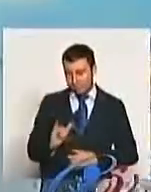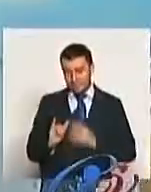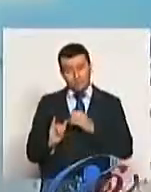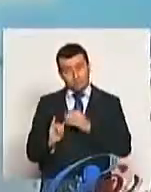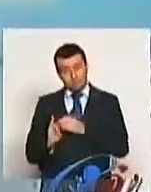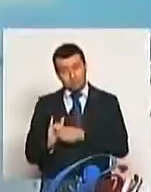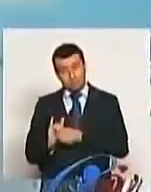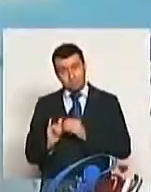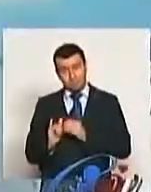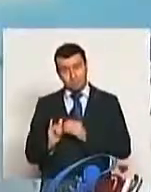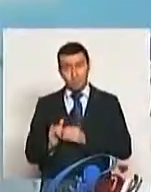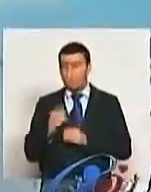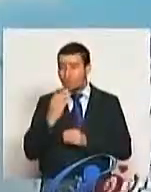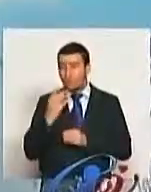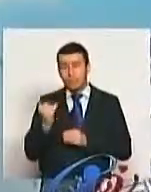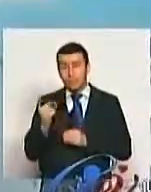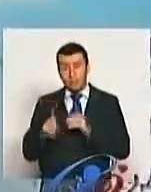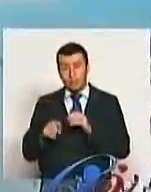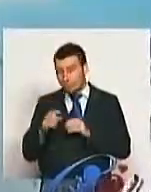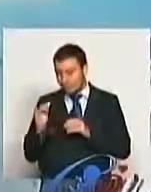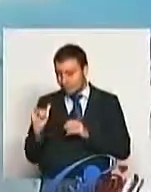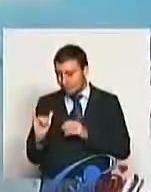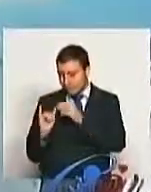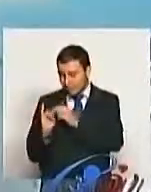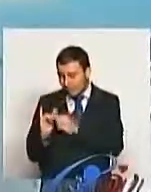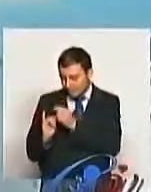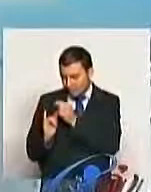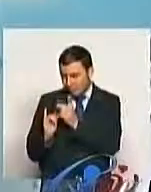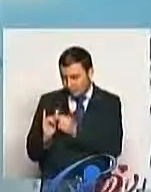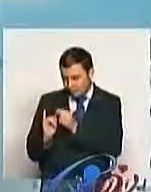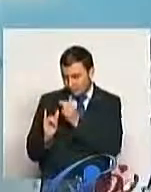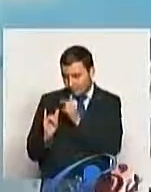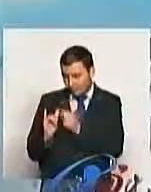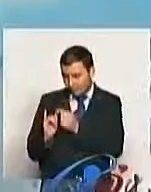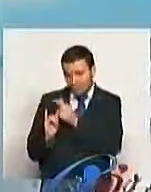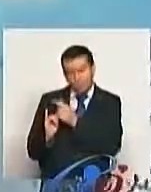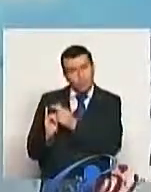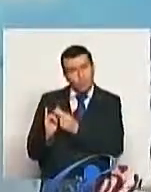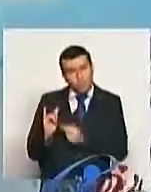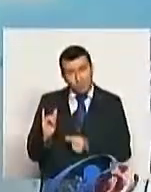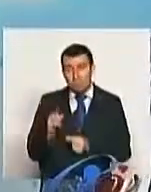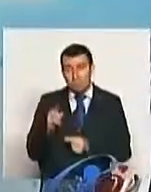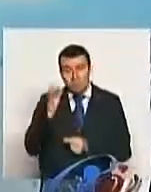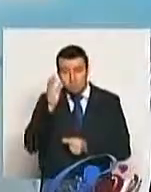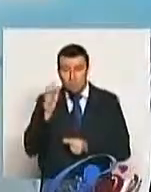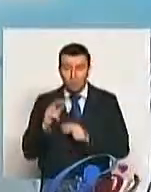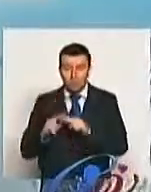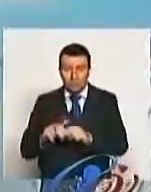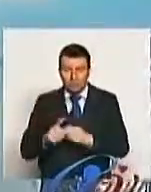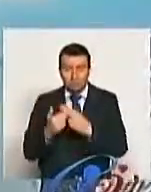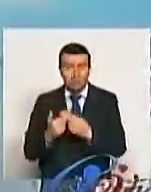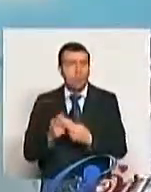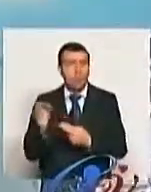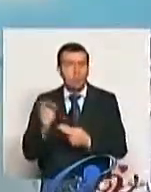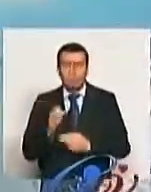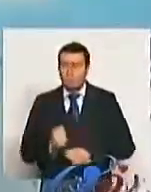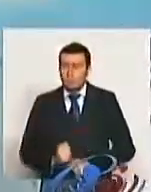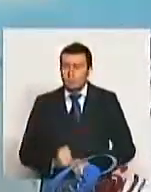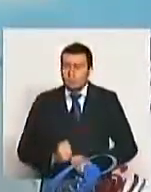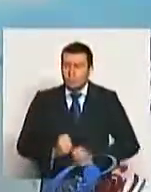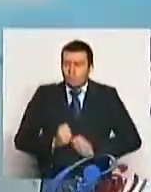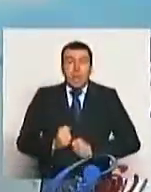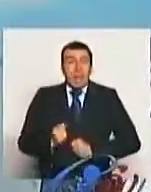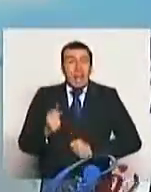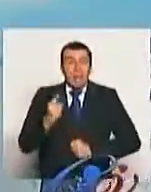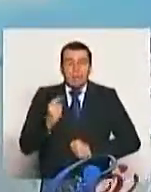donde suturaron la vagina y ahí se formó ese pólipo y cuando tenía relaciones o hacía esfuerzos importantes presentaba